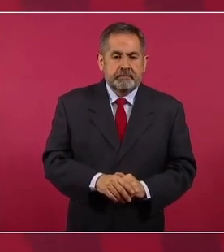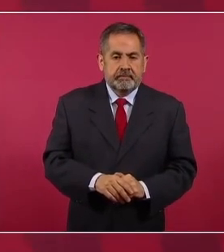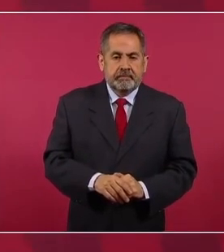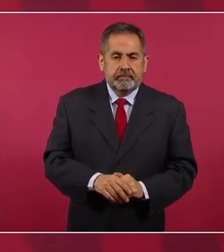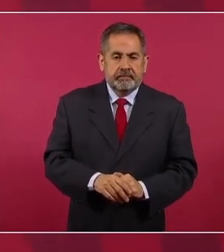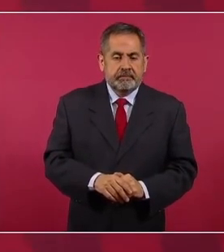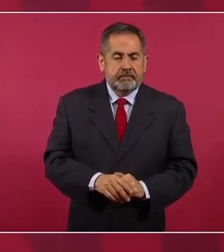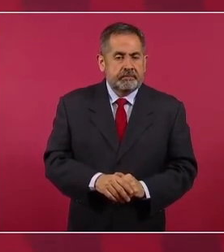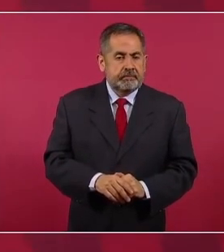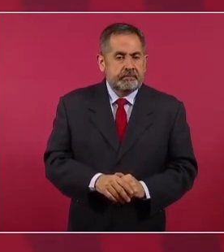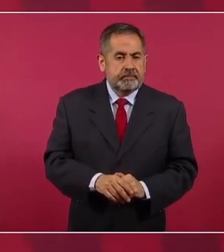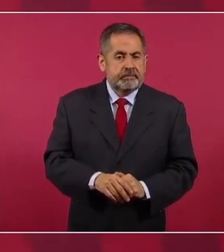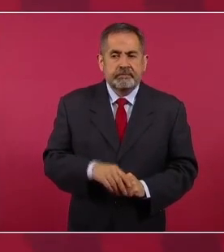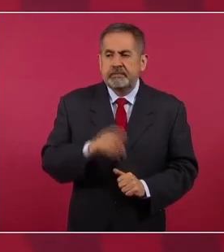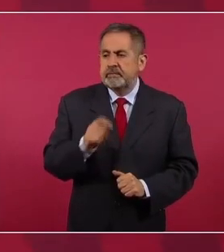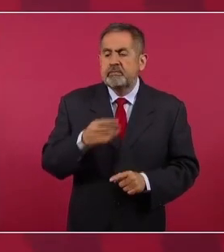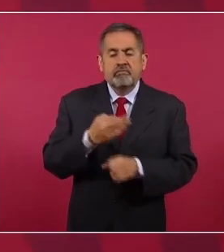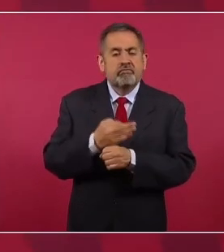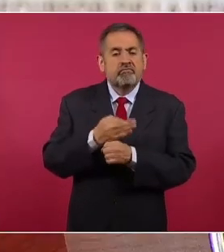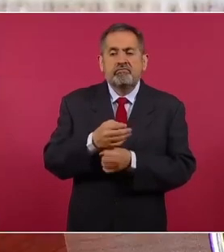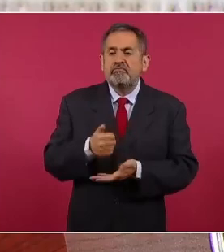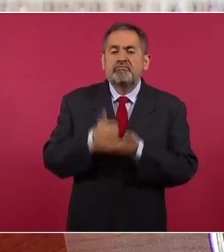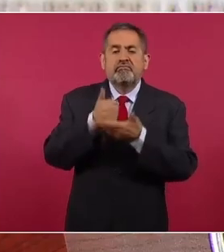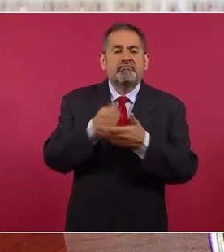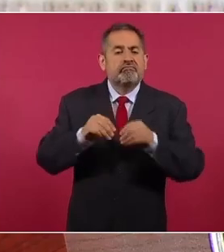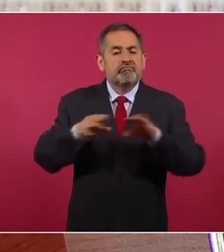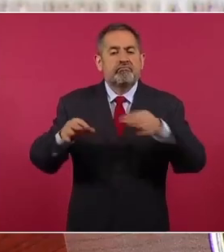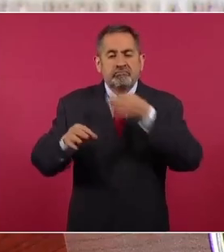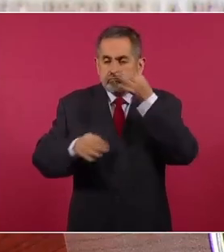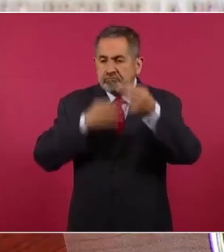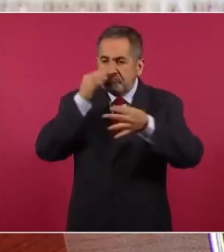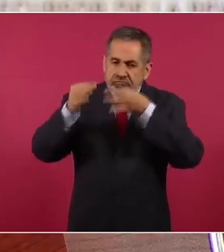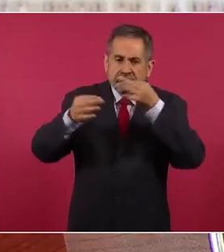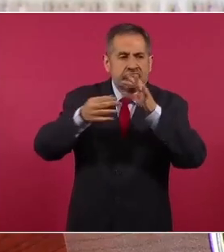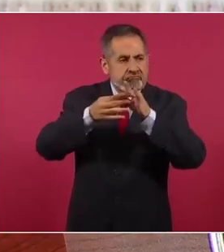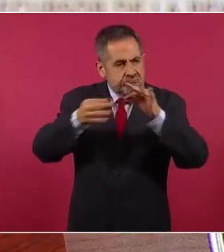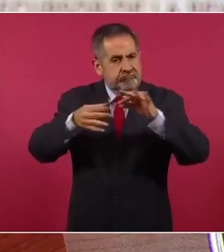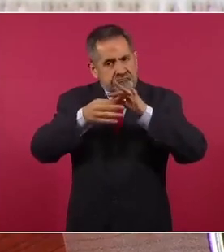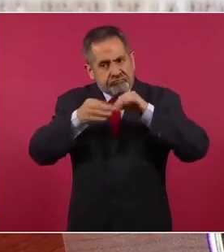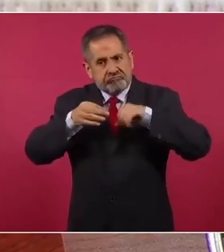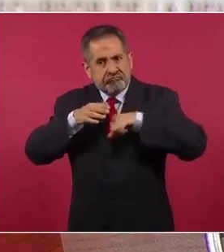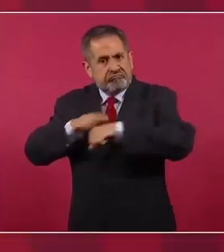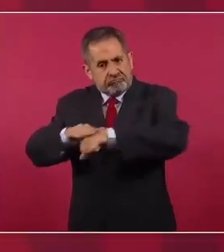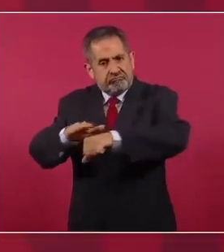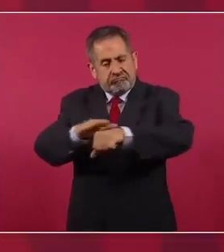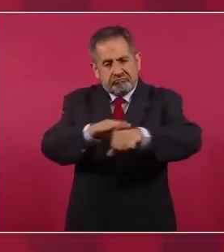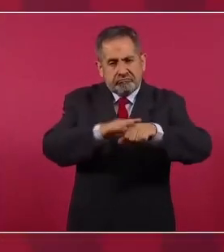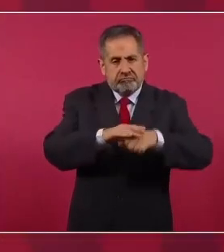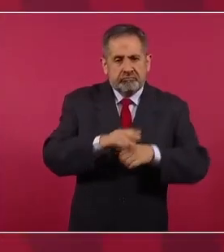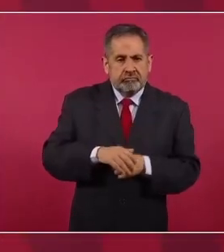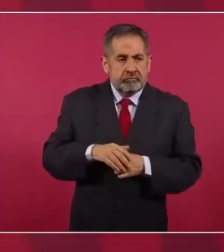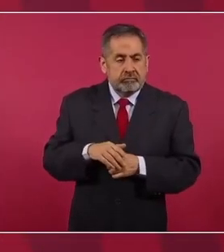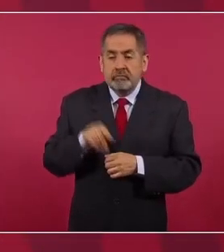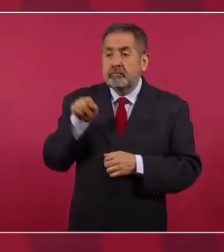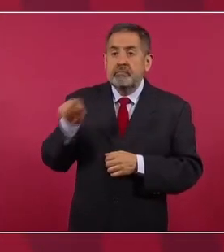Ayuda el que se emitan estos mensajes y que se tengan mesas